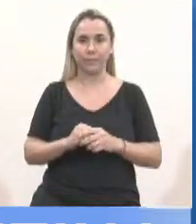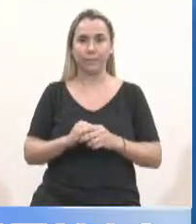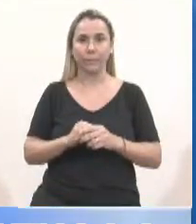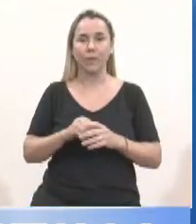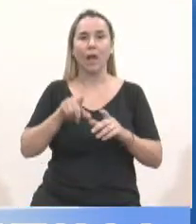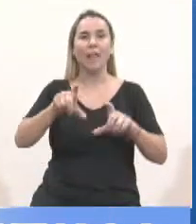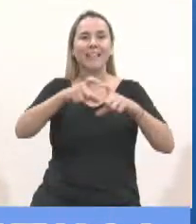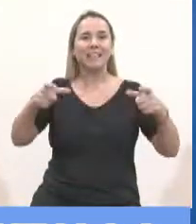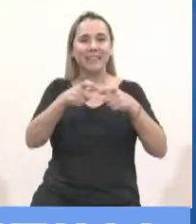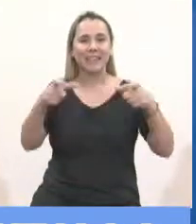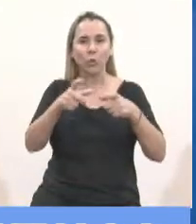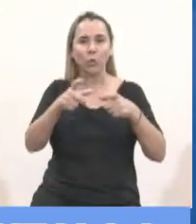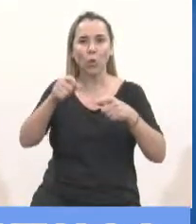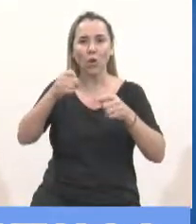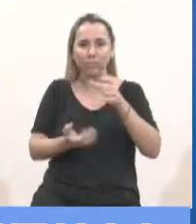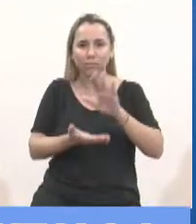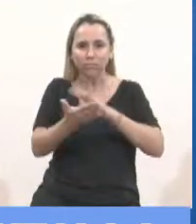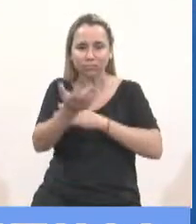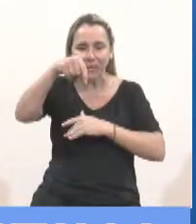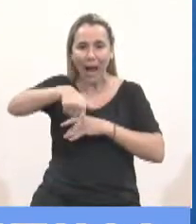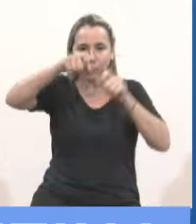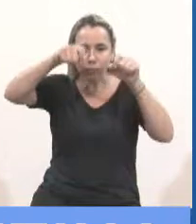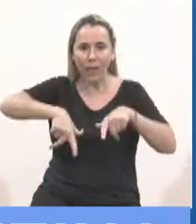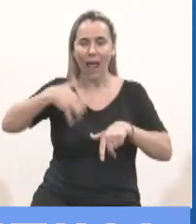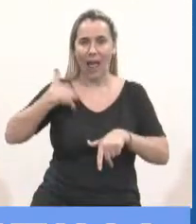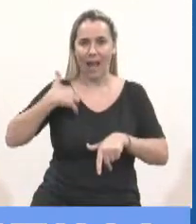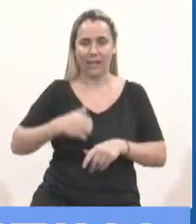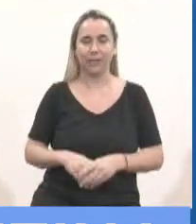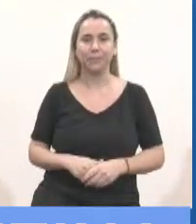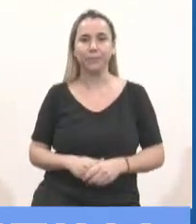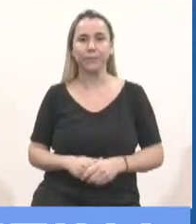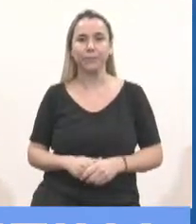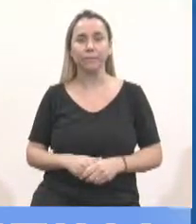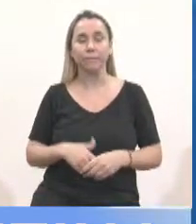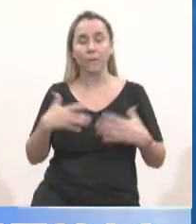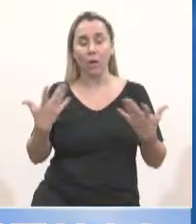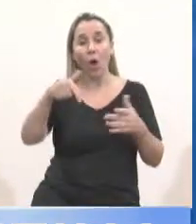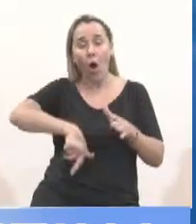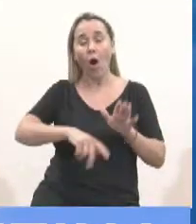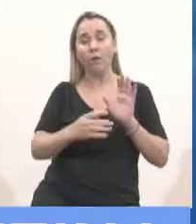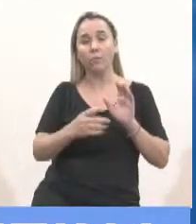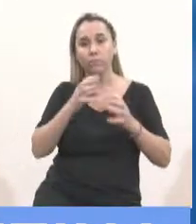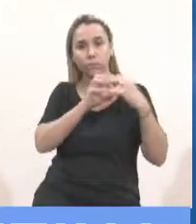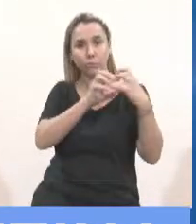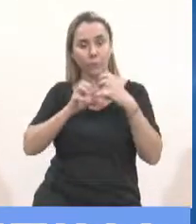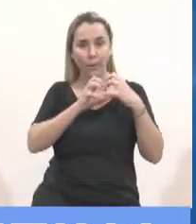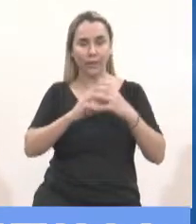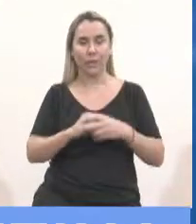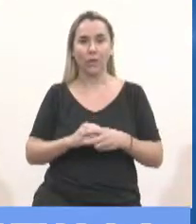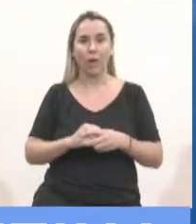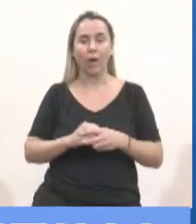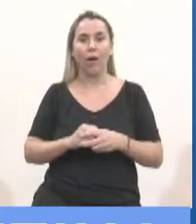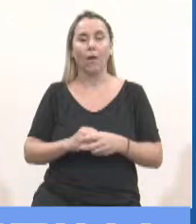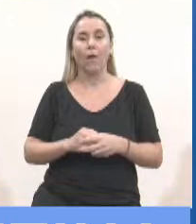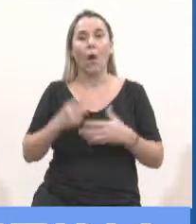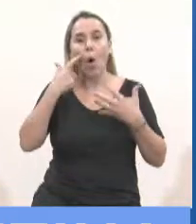Instrumentos de títulos emitidos bajo ley de la República Argentina. Bueno, esto estamos tratando en el